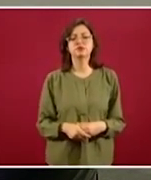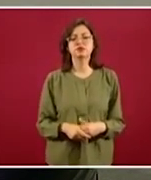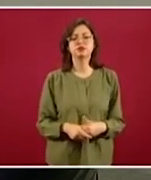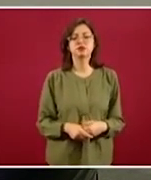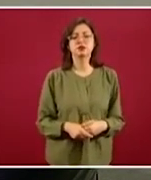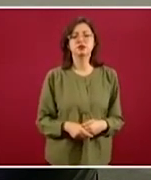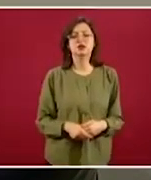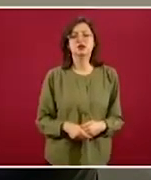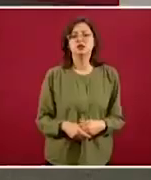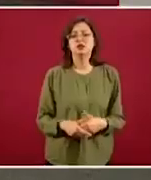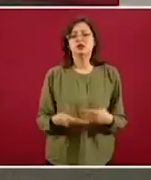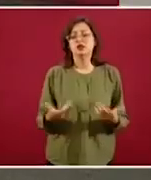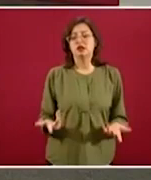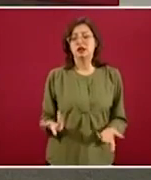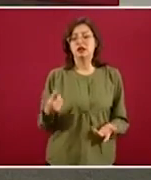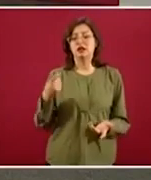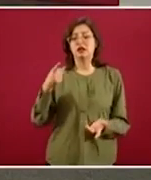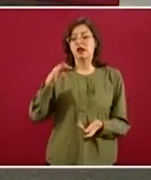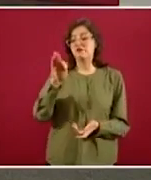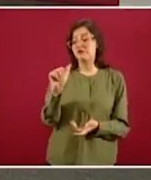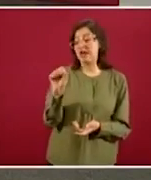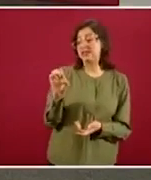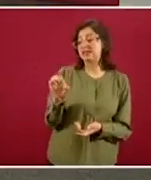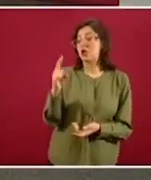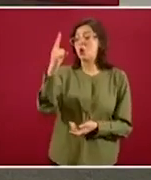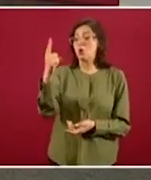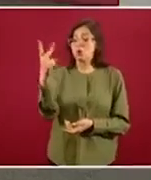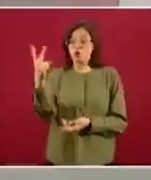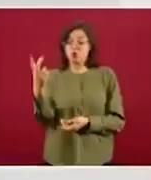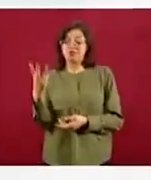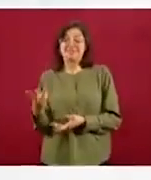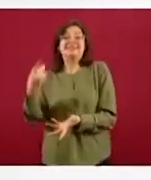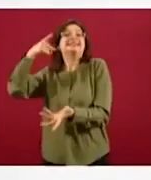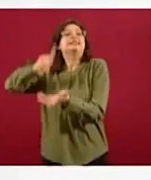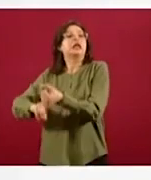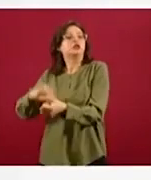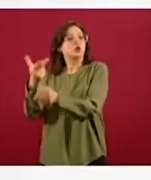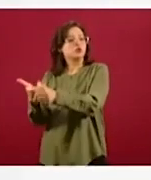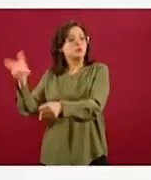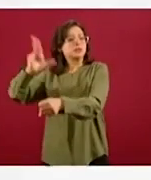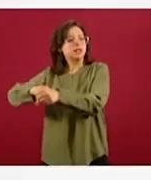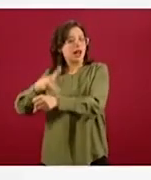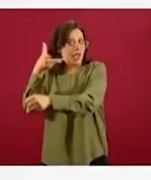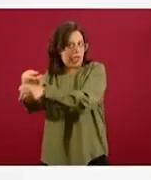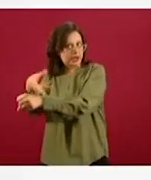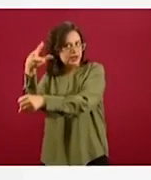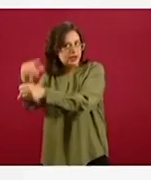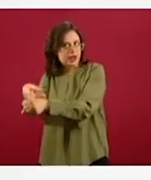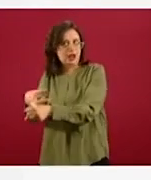llenándose las camas disponibles, uno obviamente tiene que ir pensando en cómo